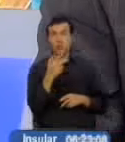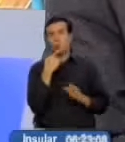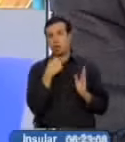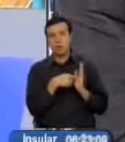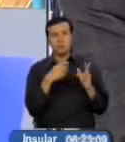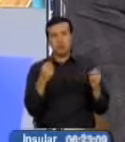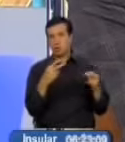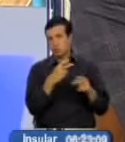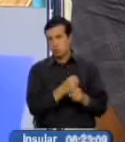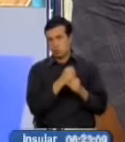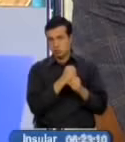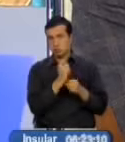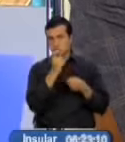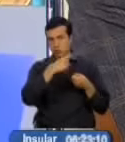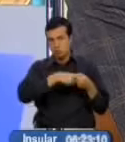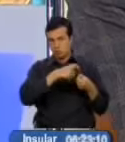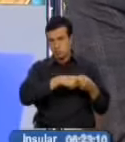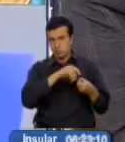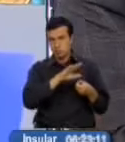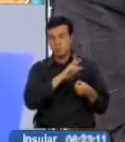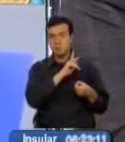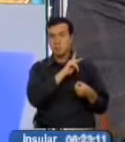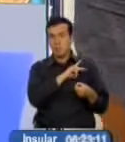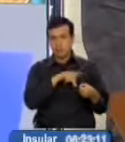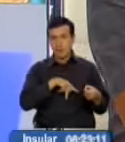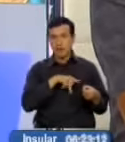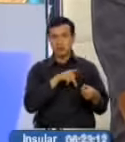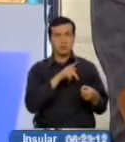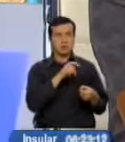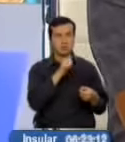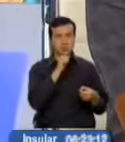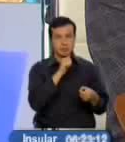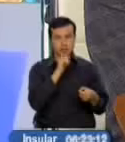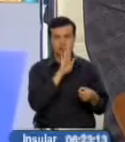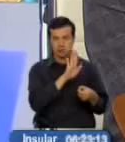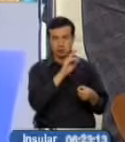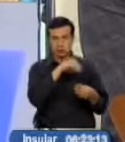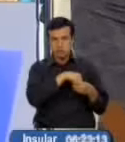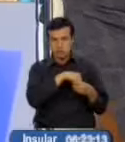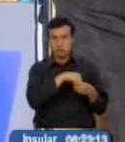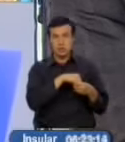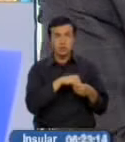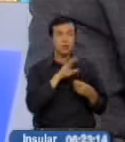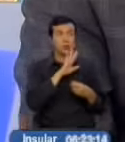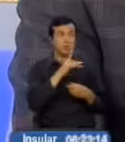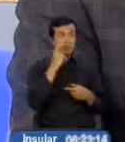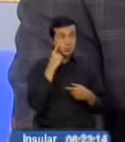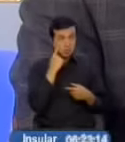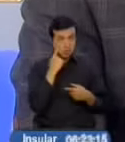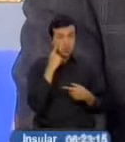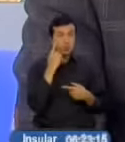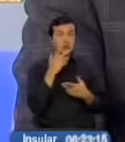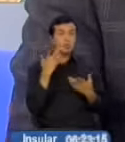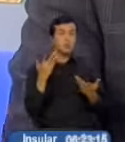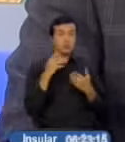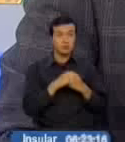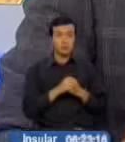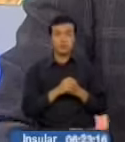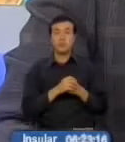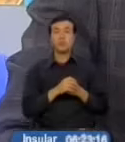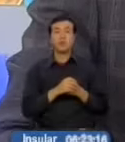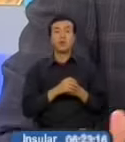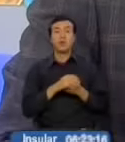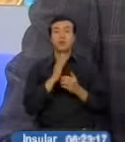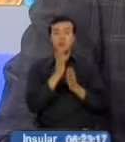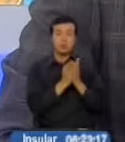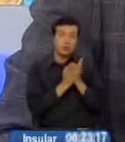llamarlo de alguna manera, que tengan cobertura en la medicina prepagada, pero que se hagan atender por las unidades